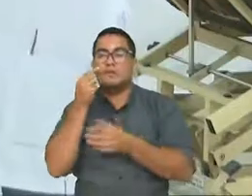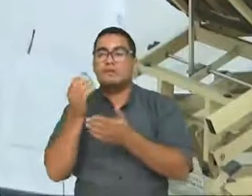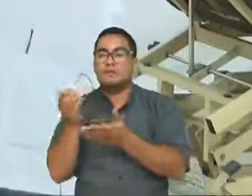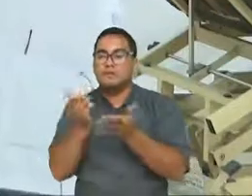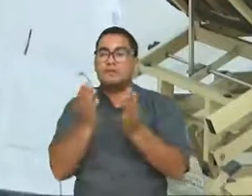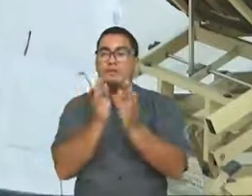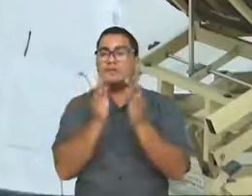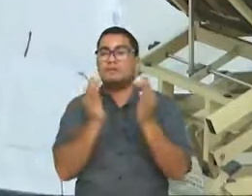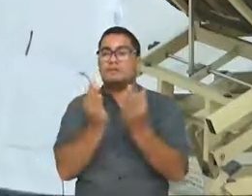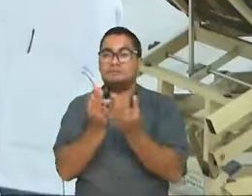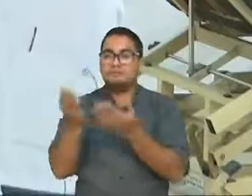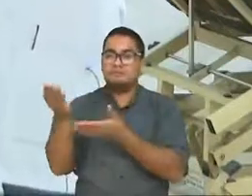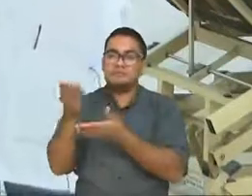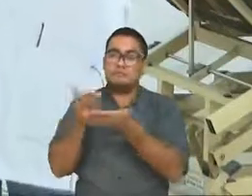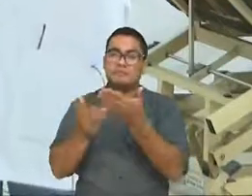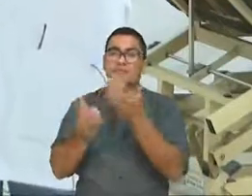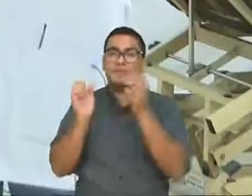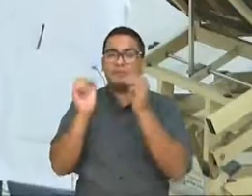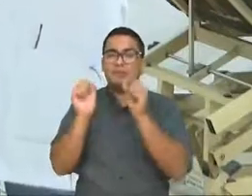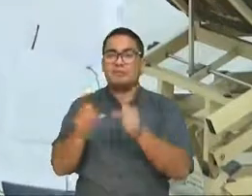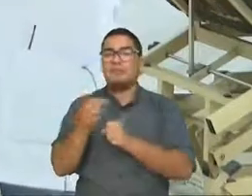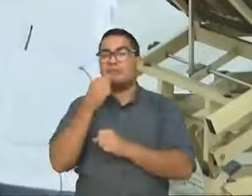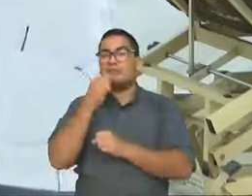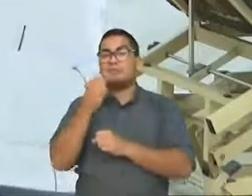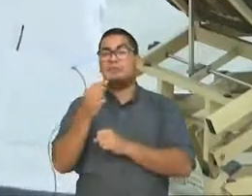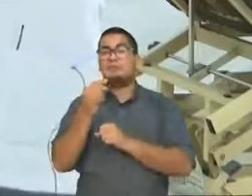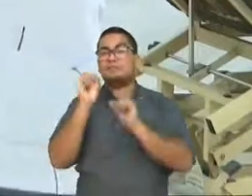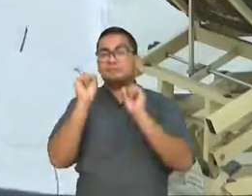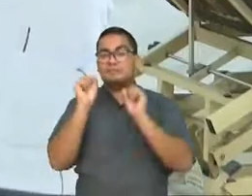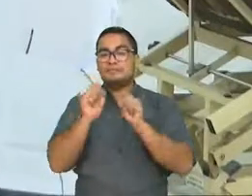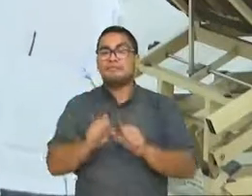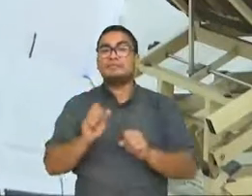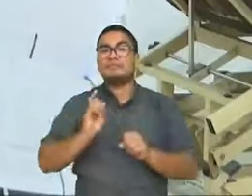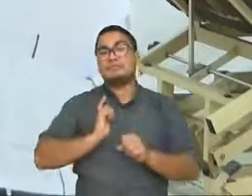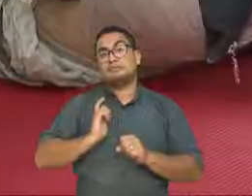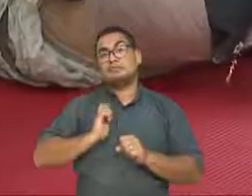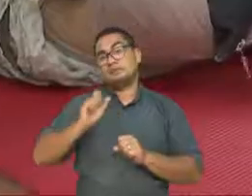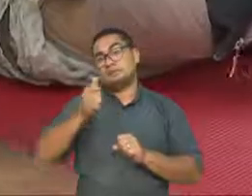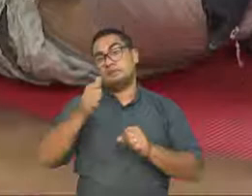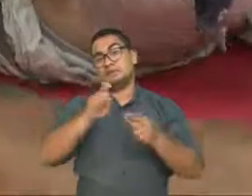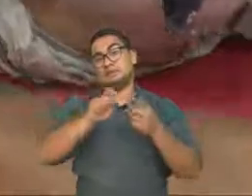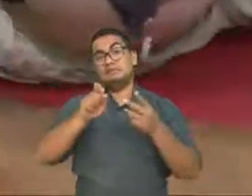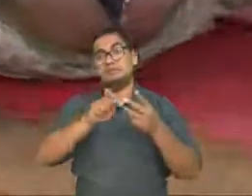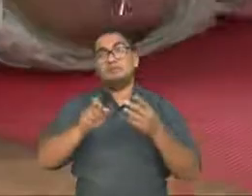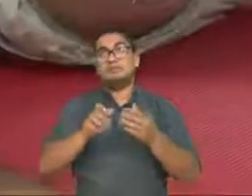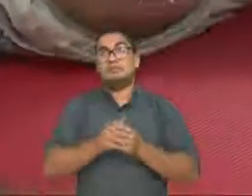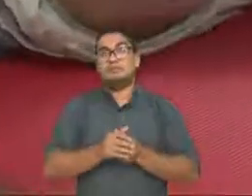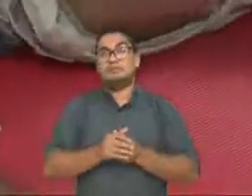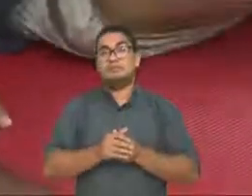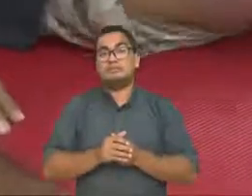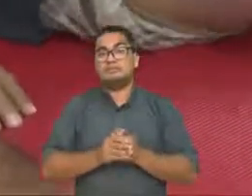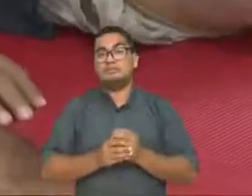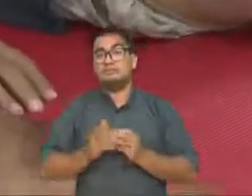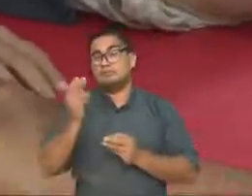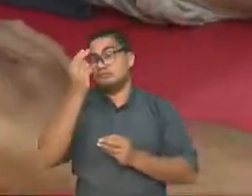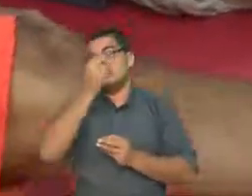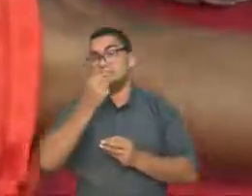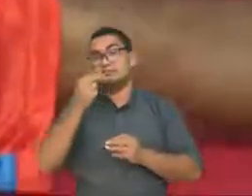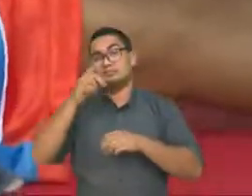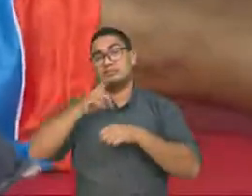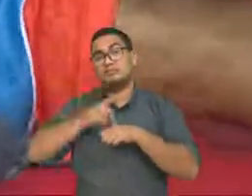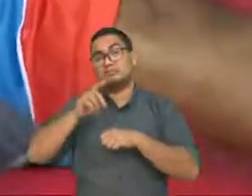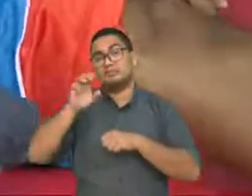más al paciente, y ahí lo podríamos tener hasta 6 meses más. Sí, en consulta externa, en